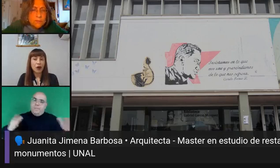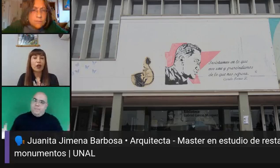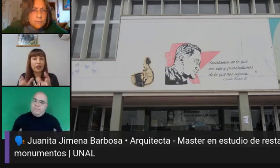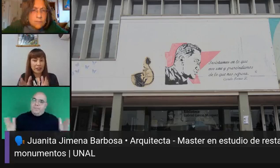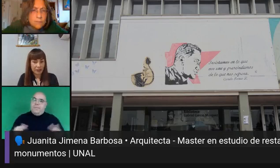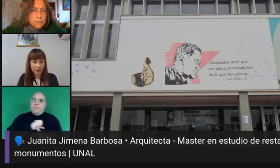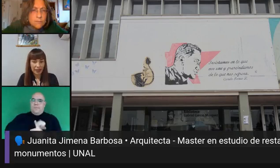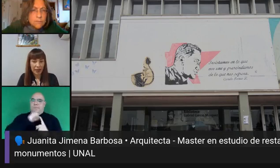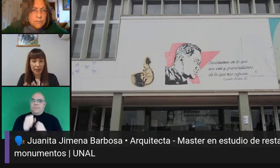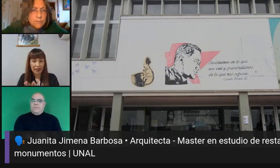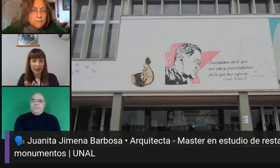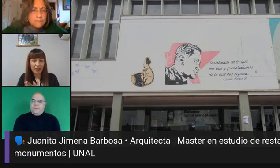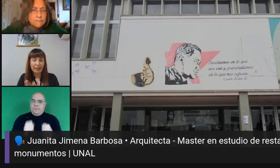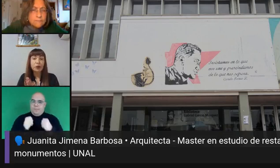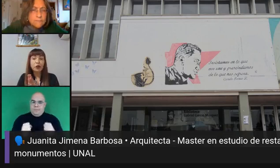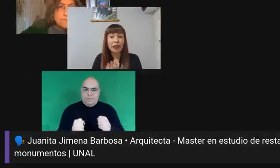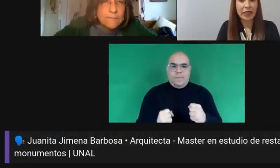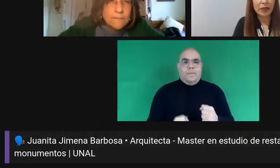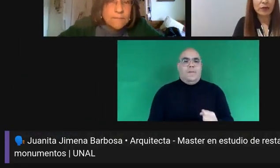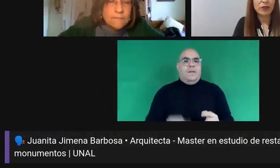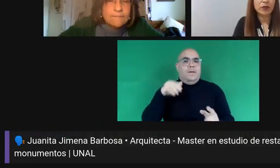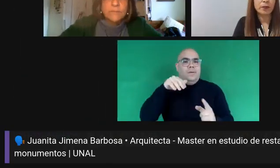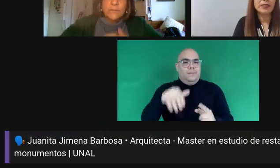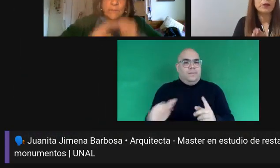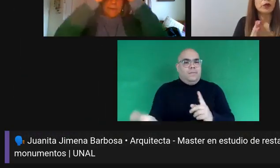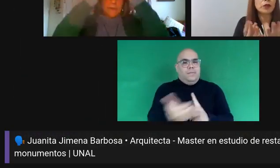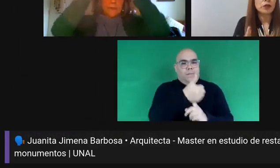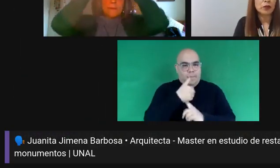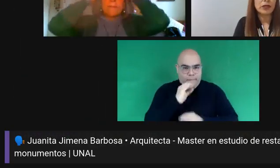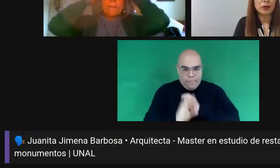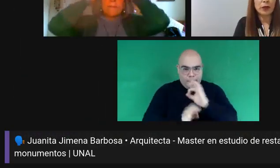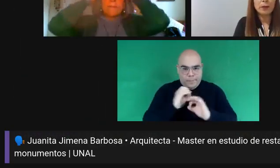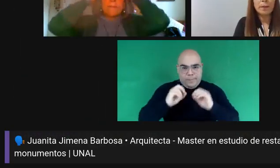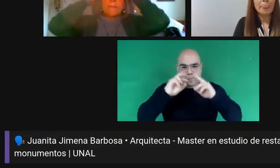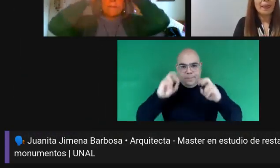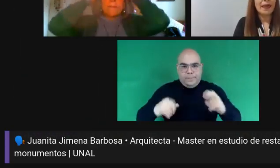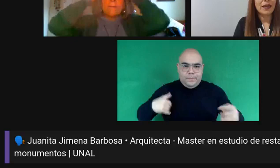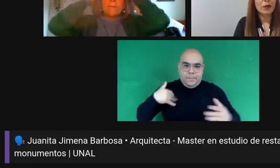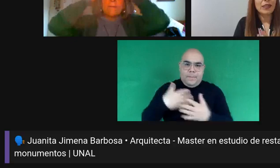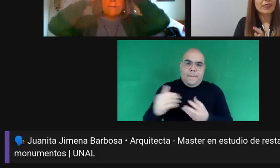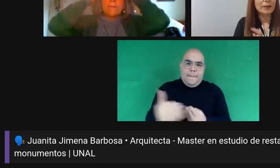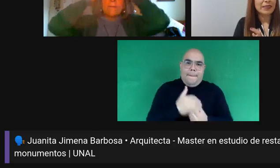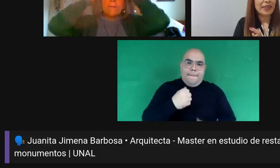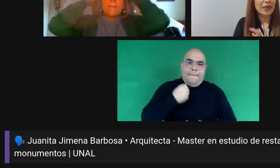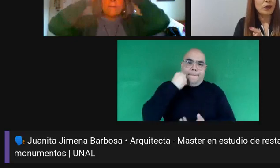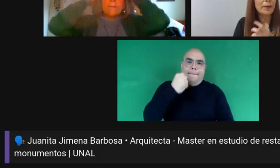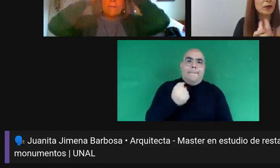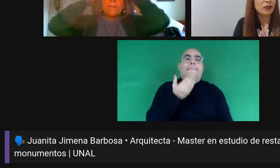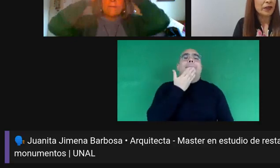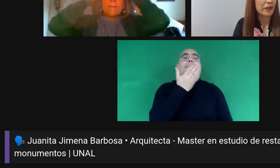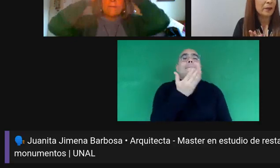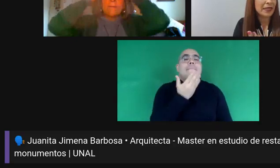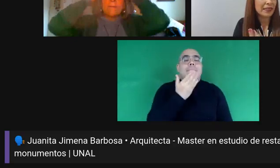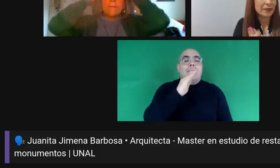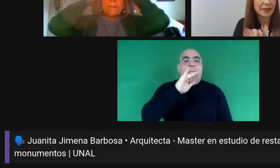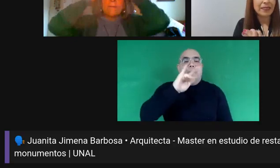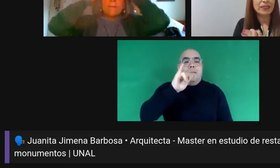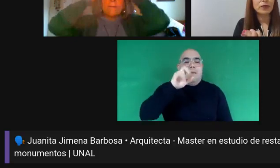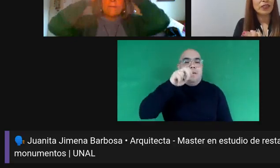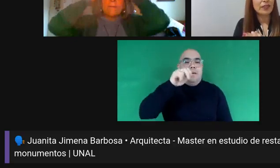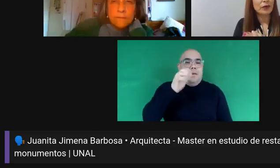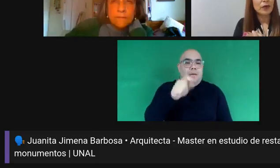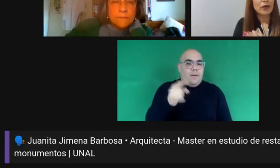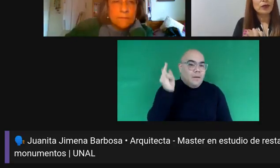potencializar o resignificar y proteger nuestro patrimonio construido, ¿no? Juanita, pues una pregunta brevemente, si me